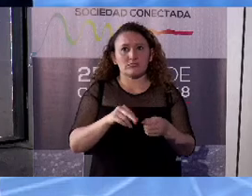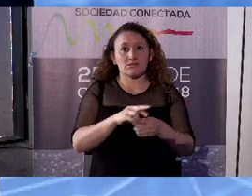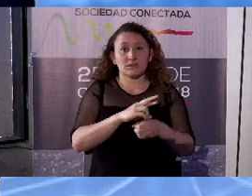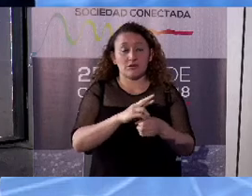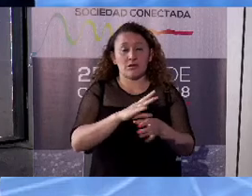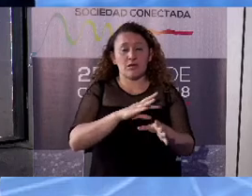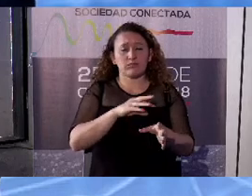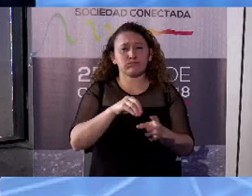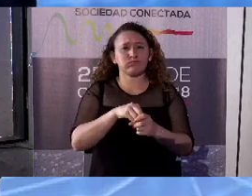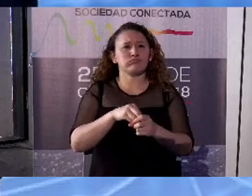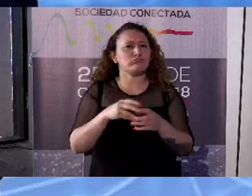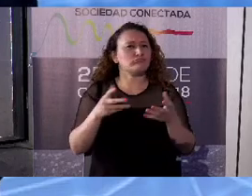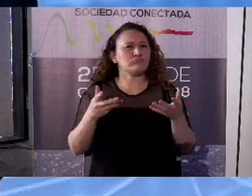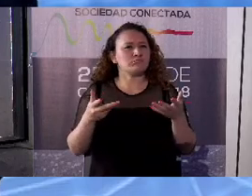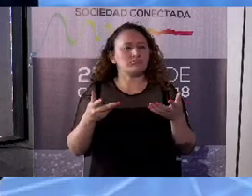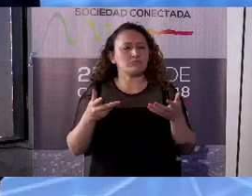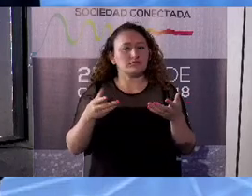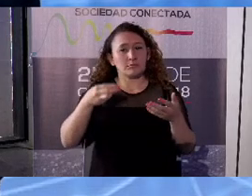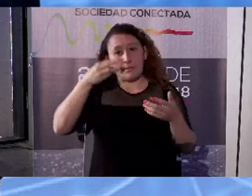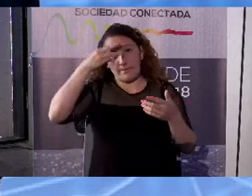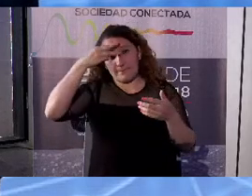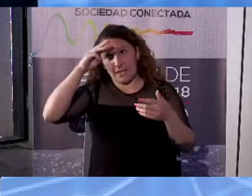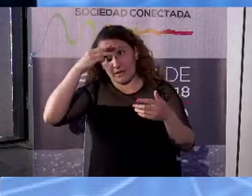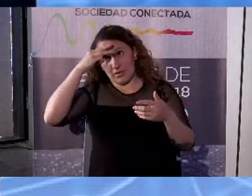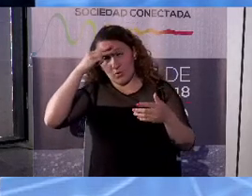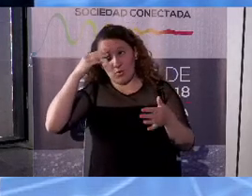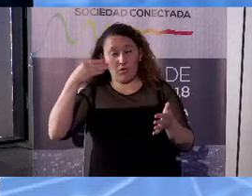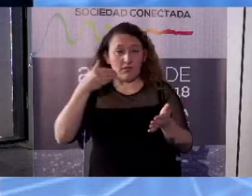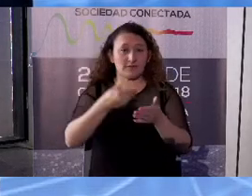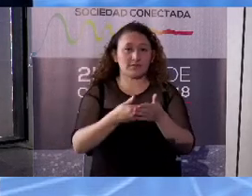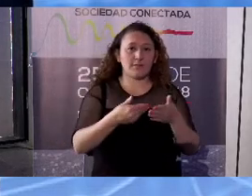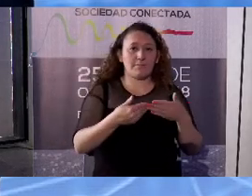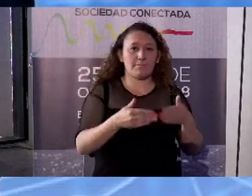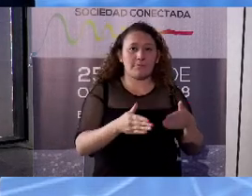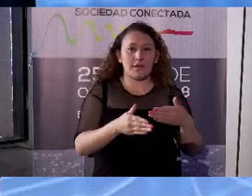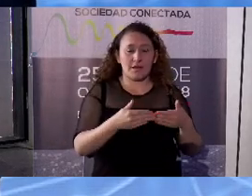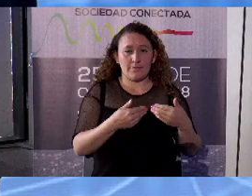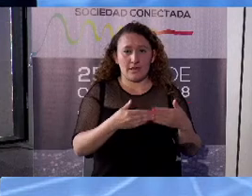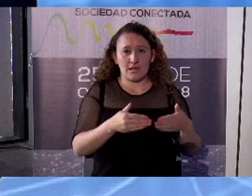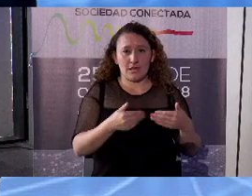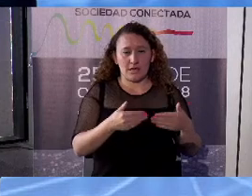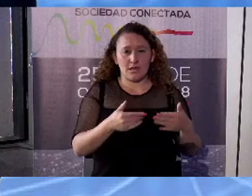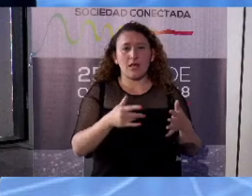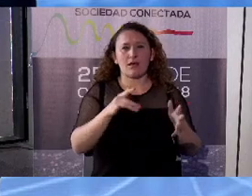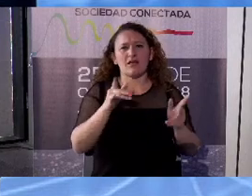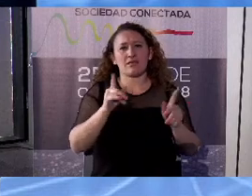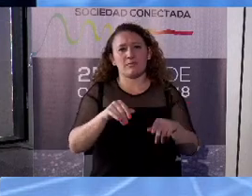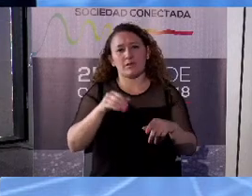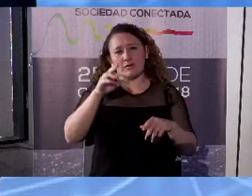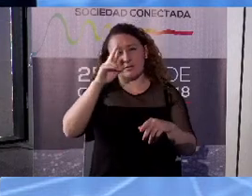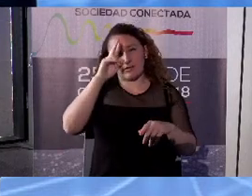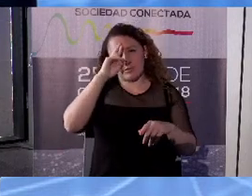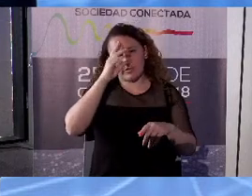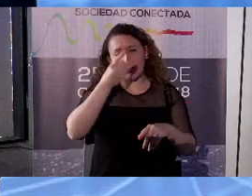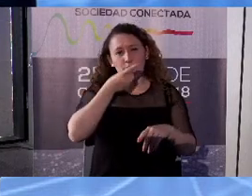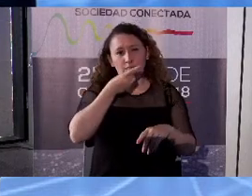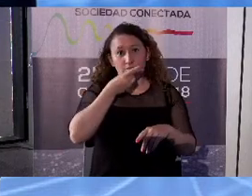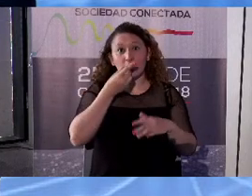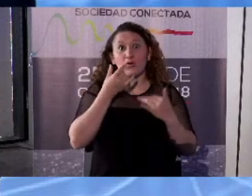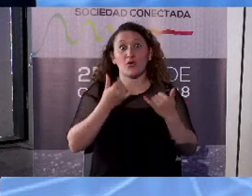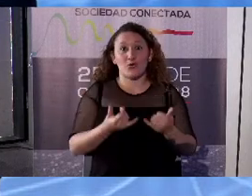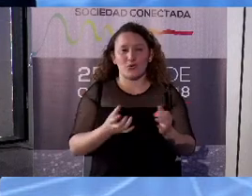incluye desde México hasta Panamá pasando por República Dominicana y hoy tengo la suerte de